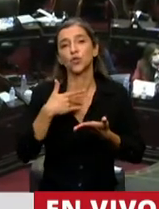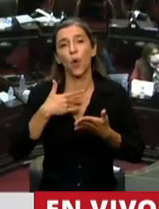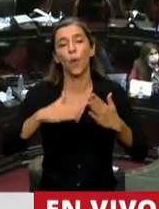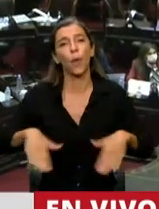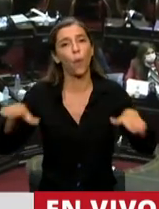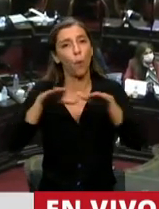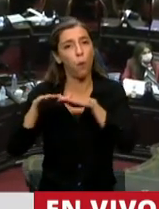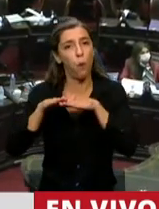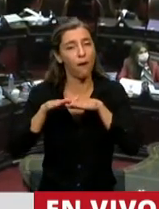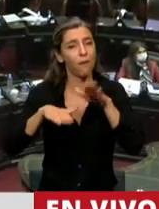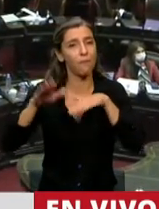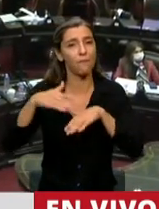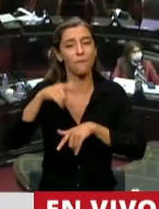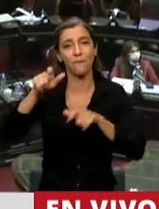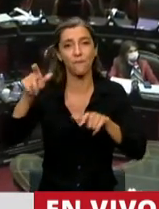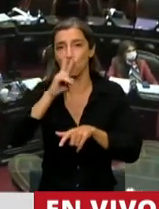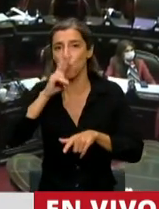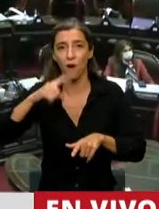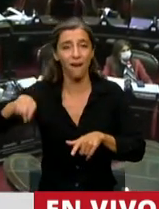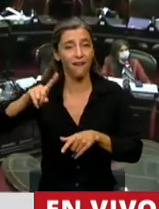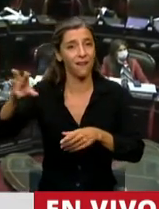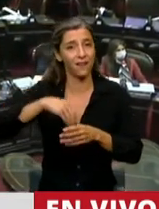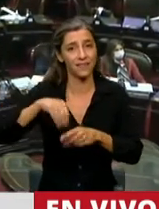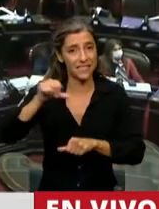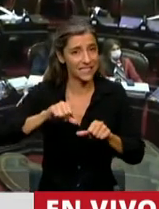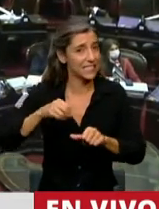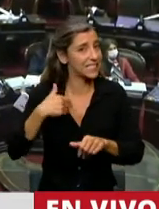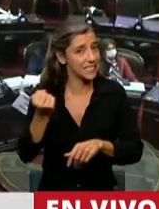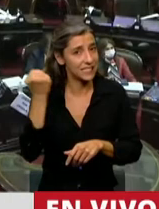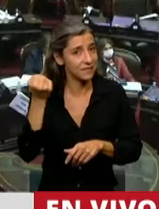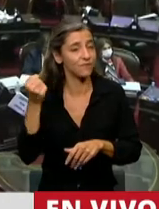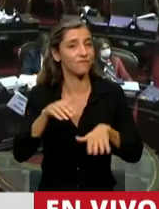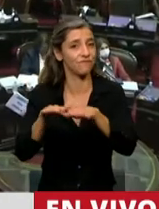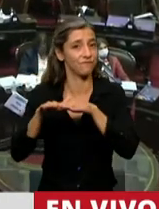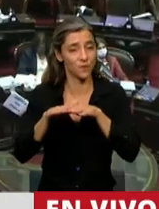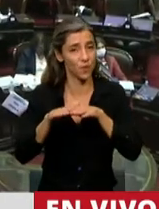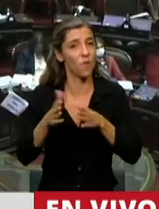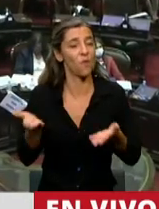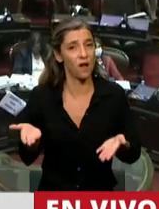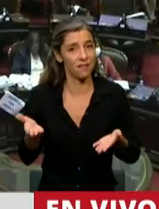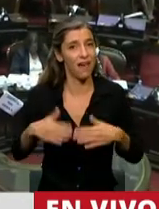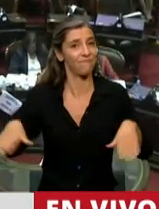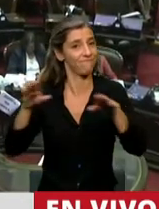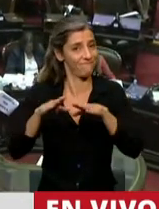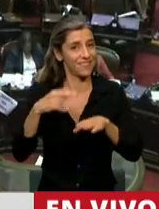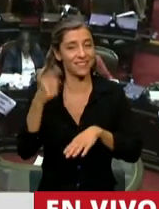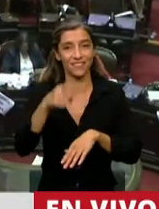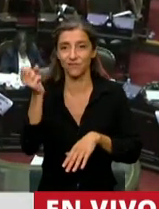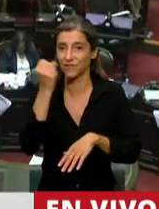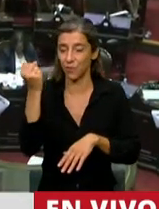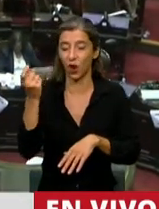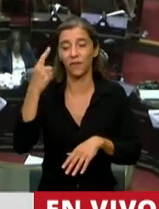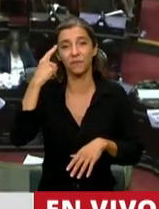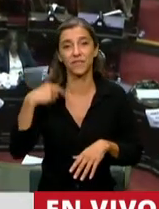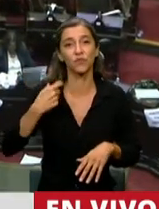hoy vamos a decir que no es una casualidad, sino que es una consecuencia de los tiempos que vivimos, que